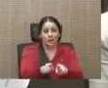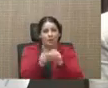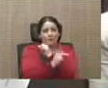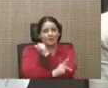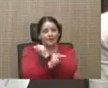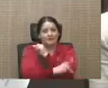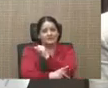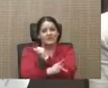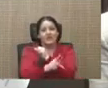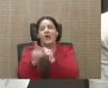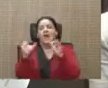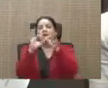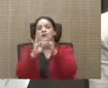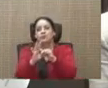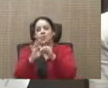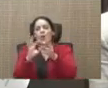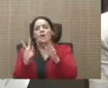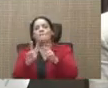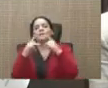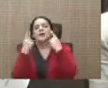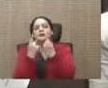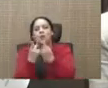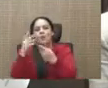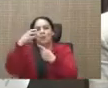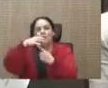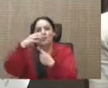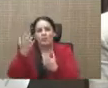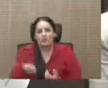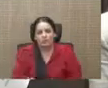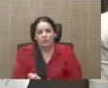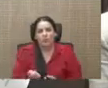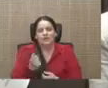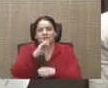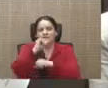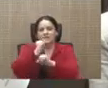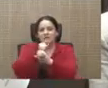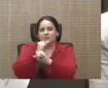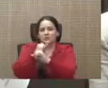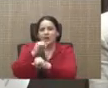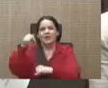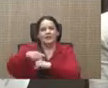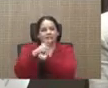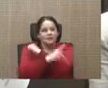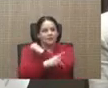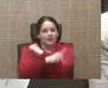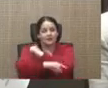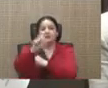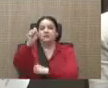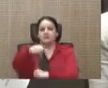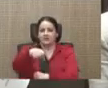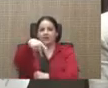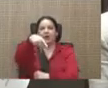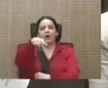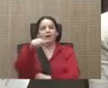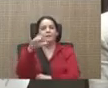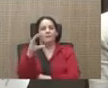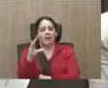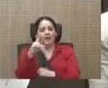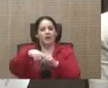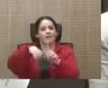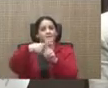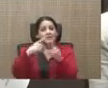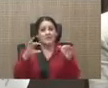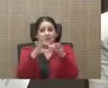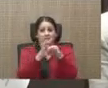del partido causante de que el populismo casi que se institucionalizara en este país. Y sí, me refiero al PAC y a los anexos y